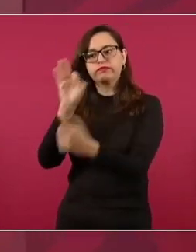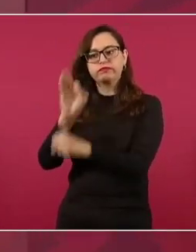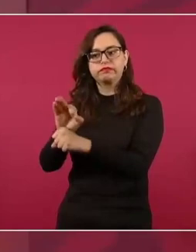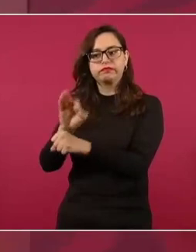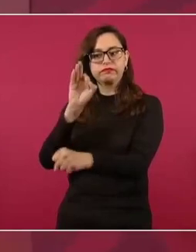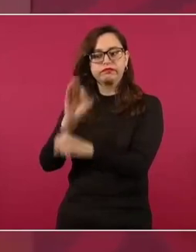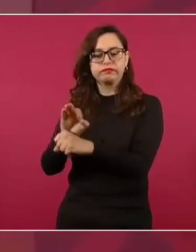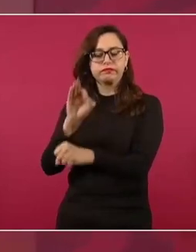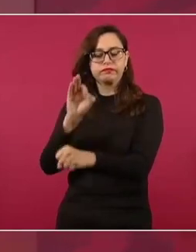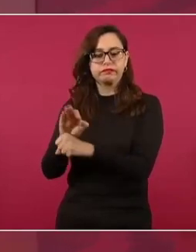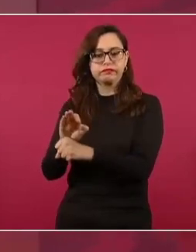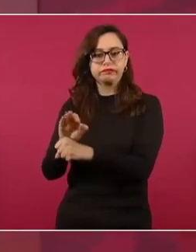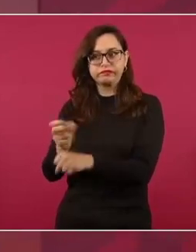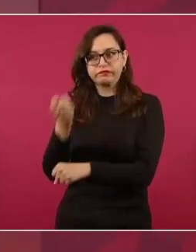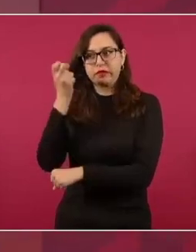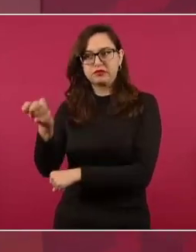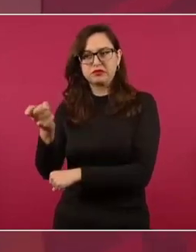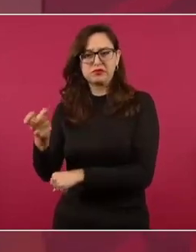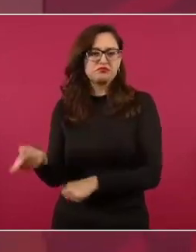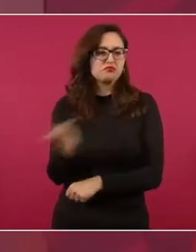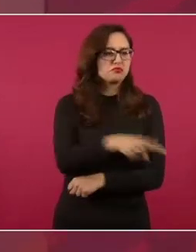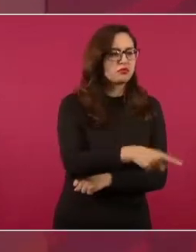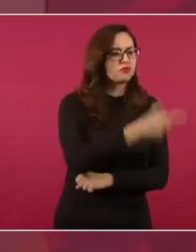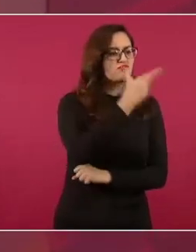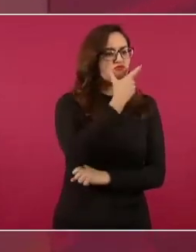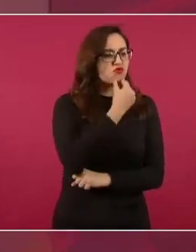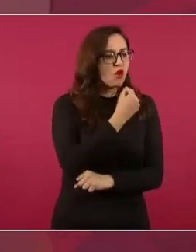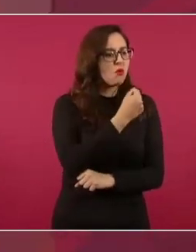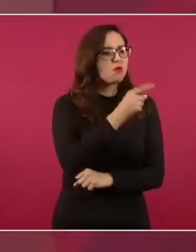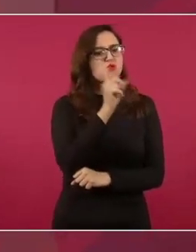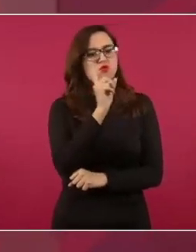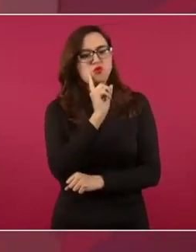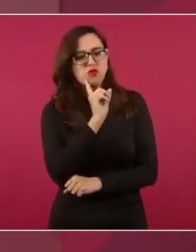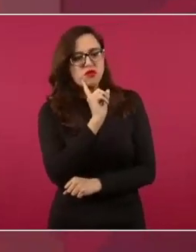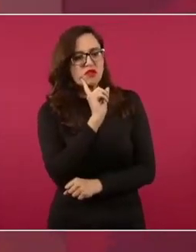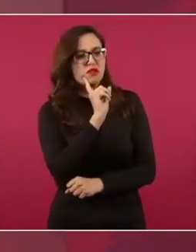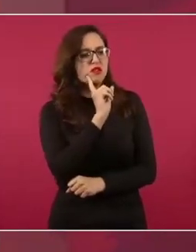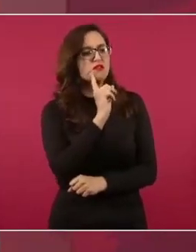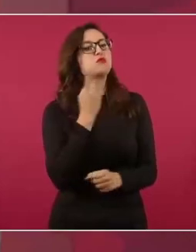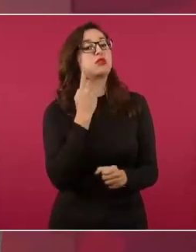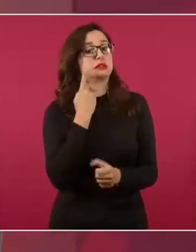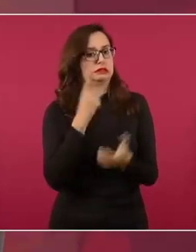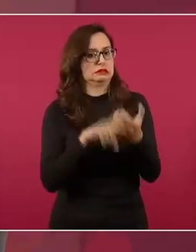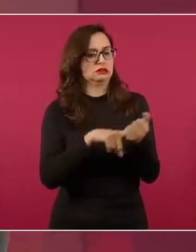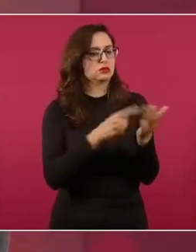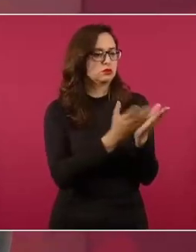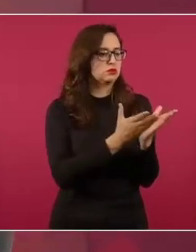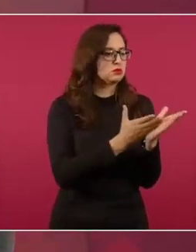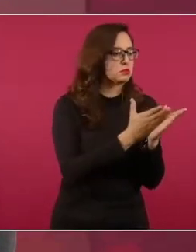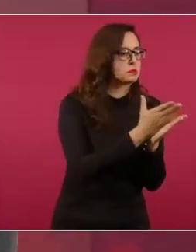La lealtad a los hombres, a las mujeres en política